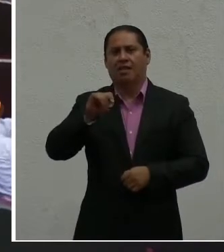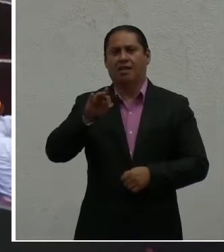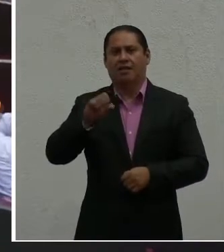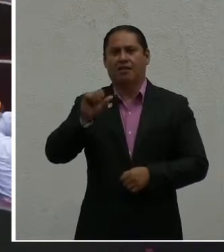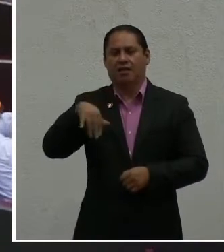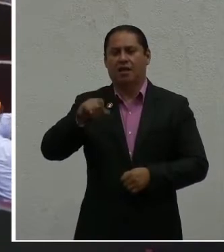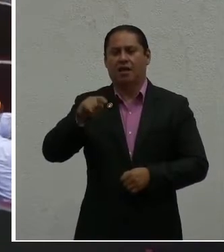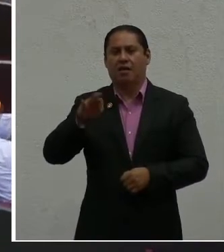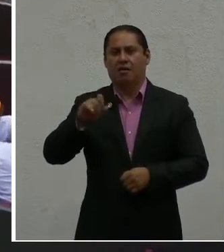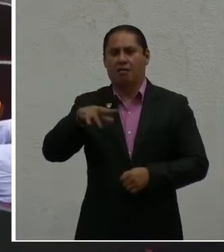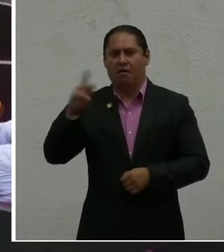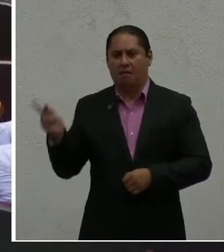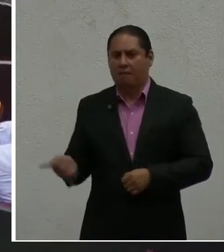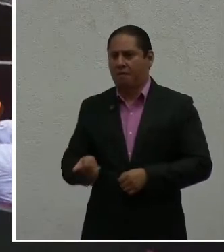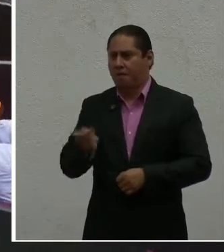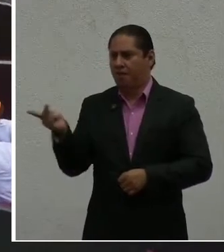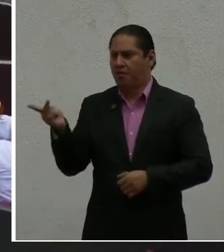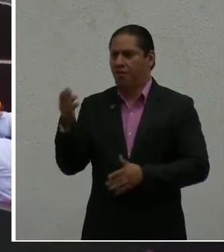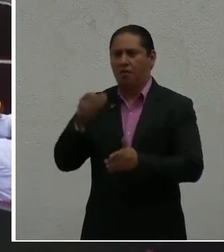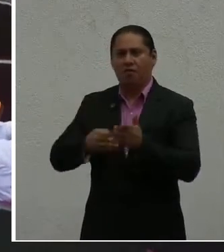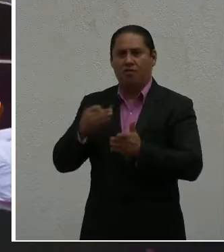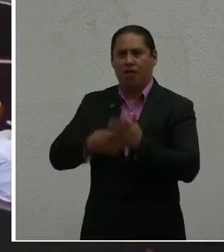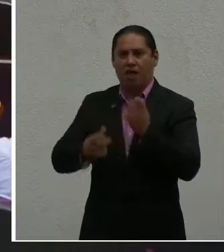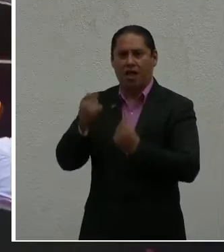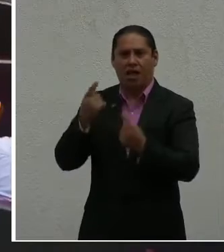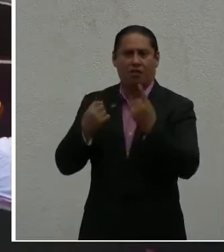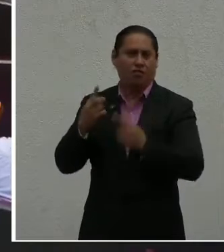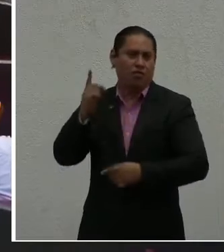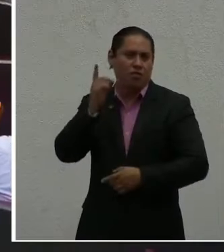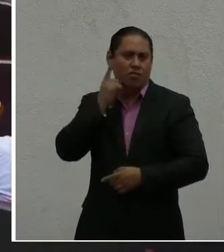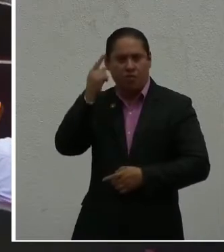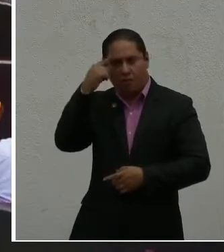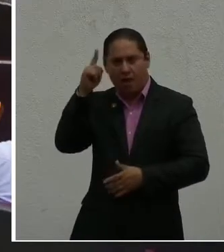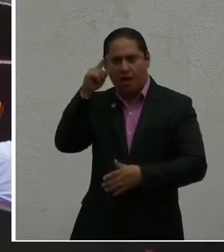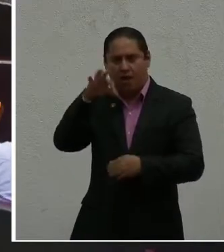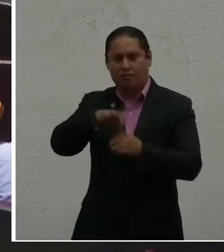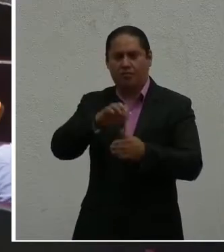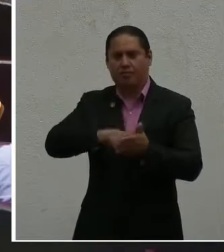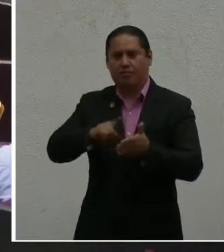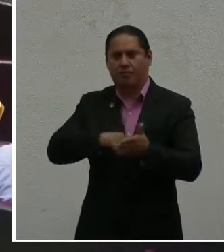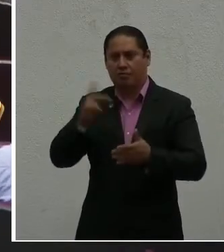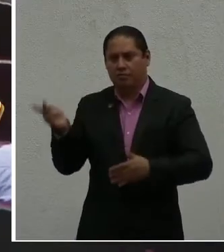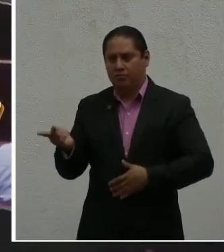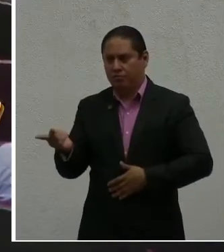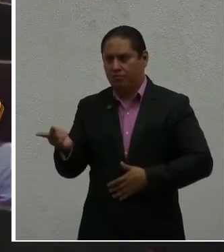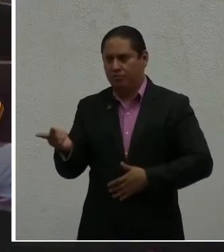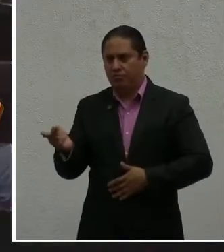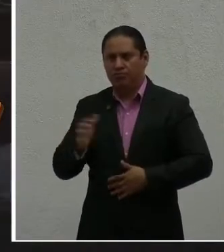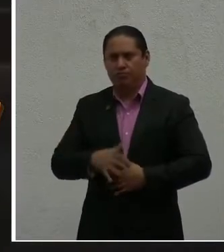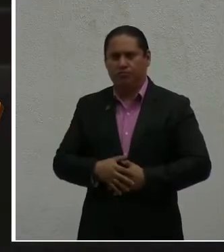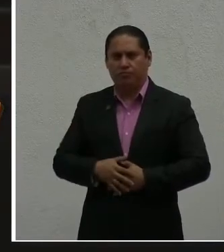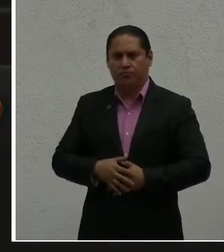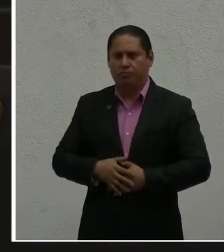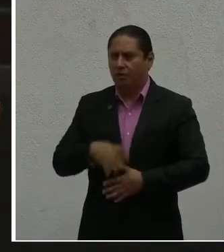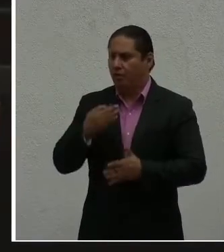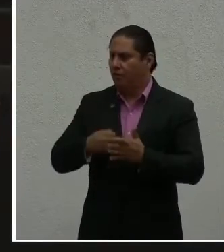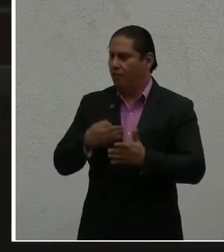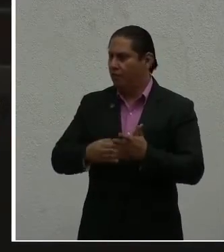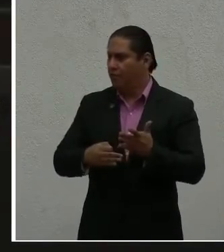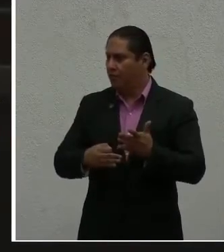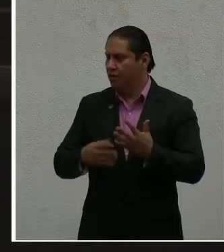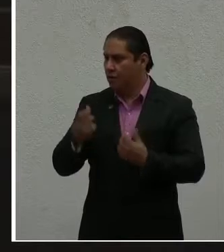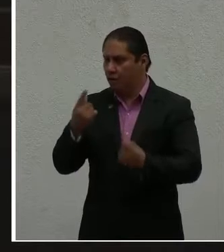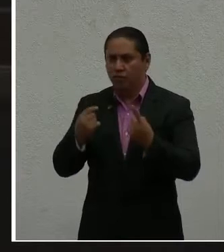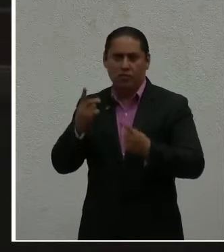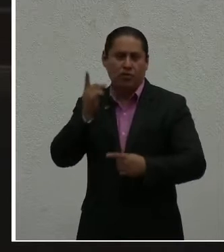se sirva a verificar si falta algún diputado por emitir su voto. Se pregunta a la Honorable Asamblea si falta